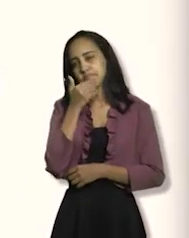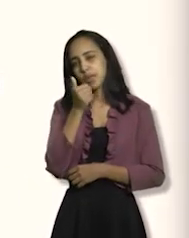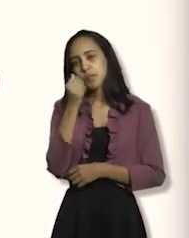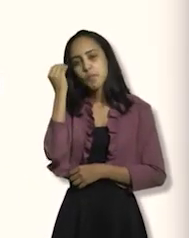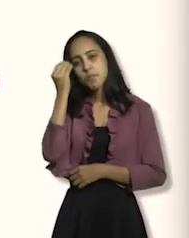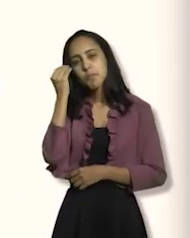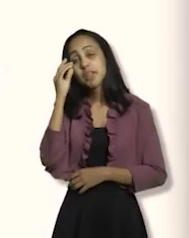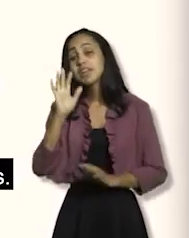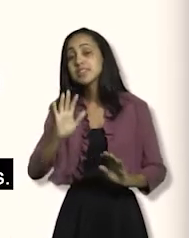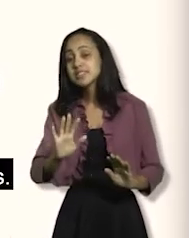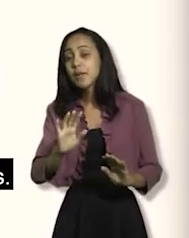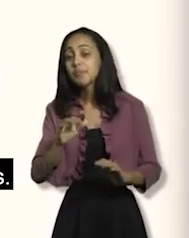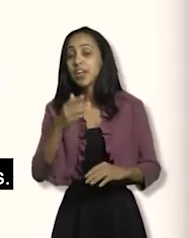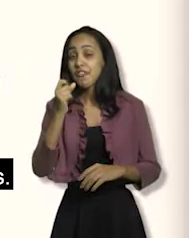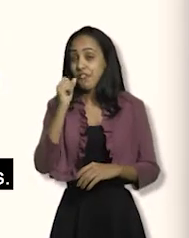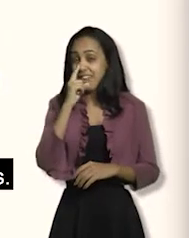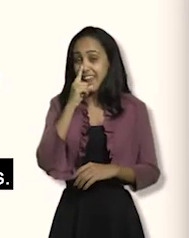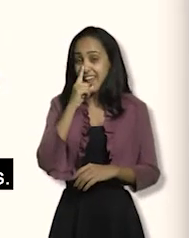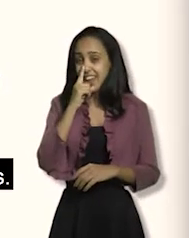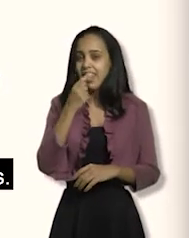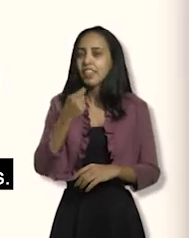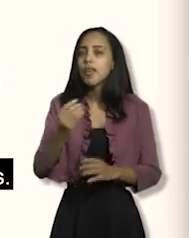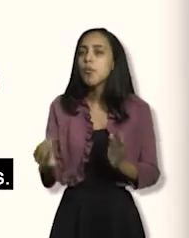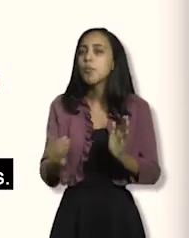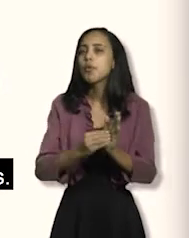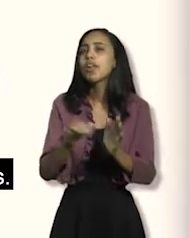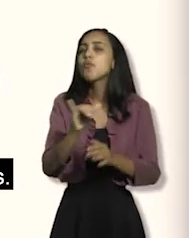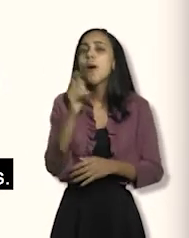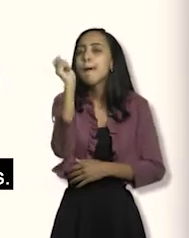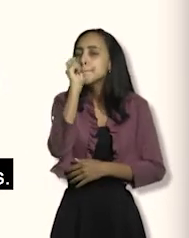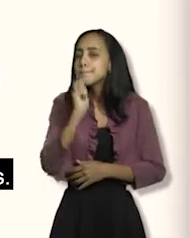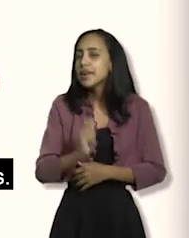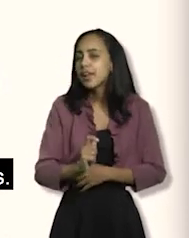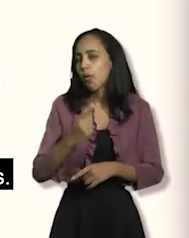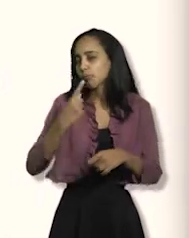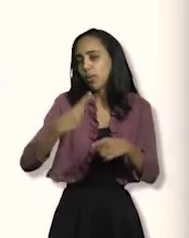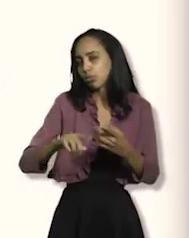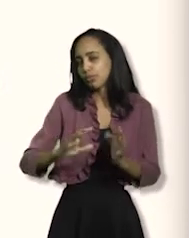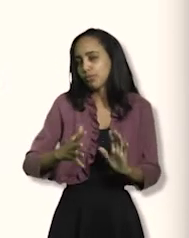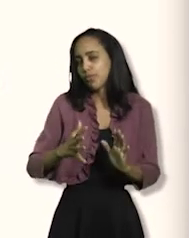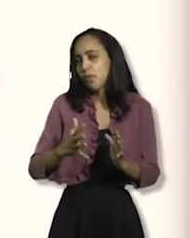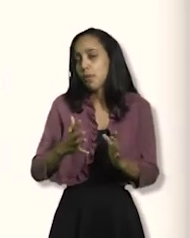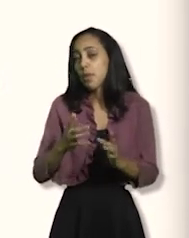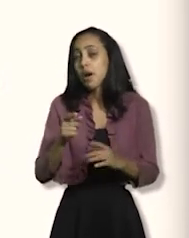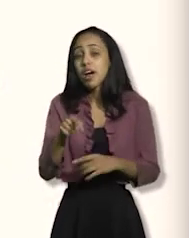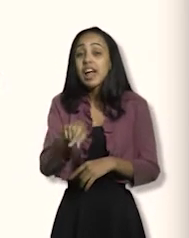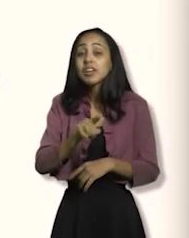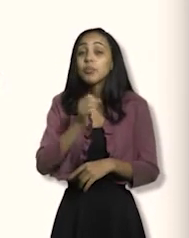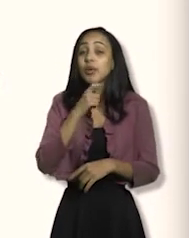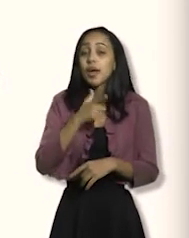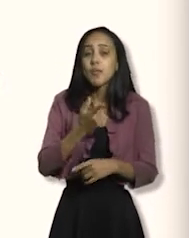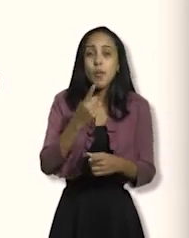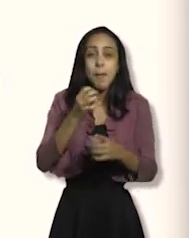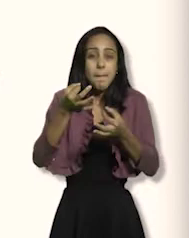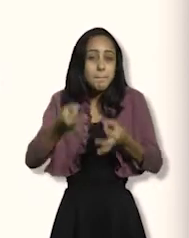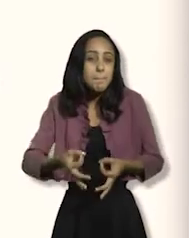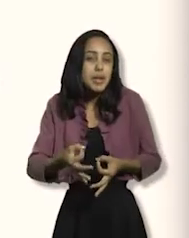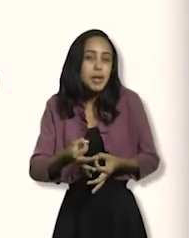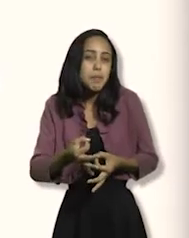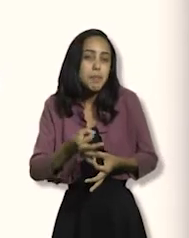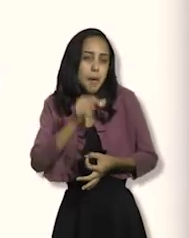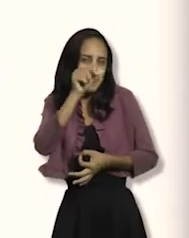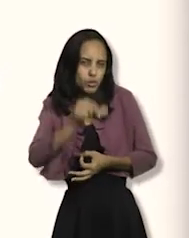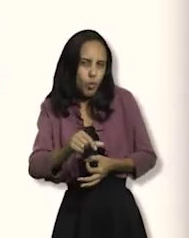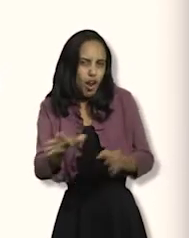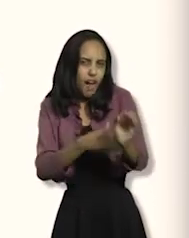bien, en este final debo poner como en las películas. Cualquier semejanza con la gente de